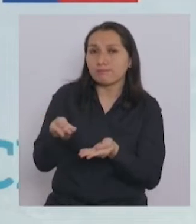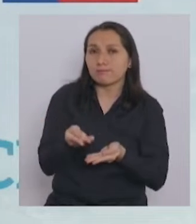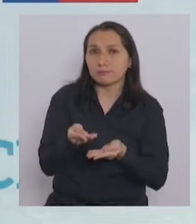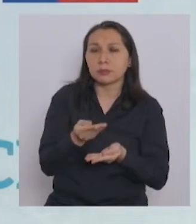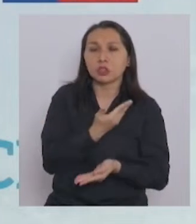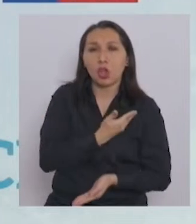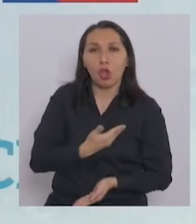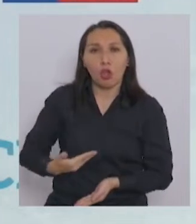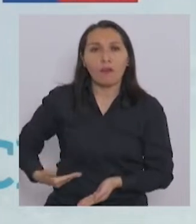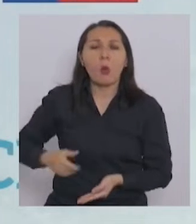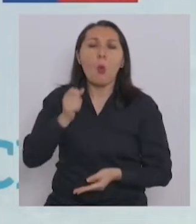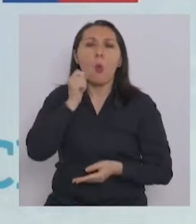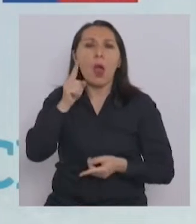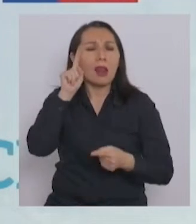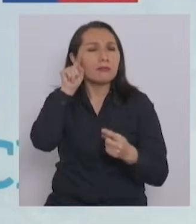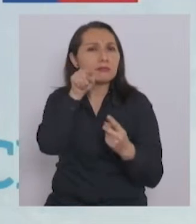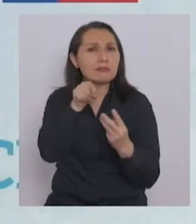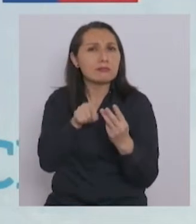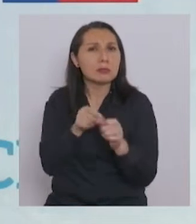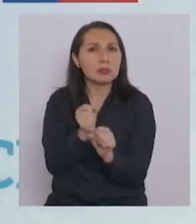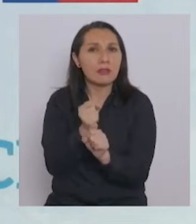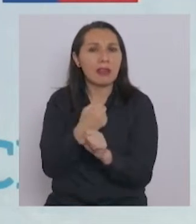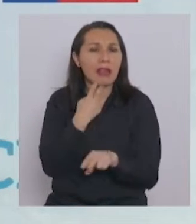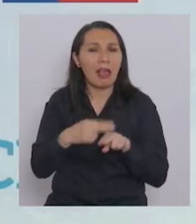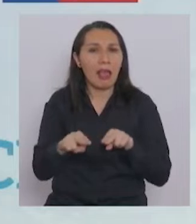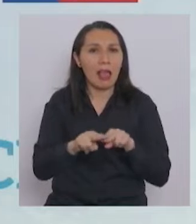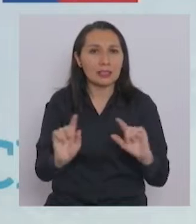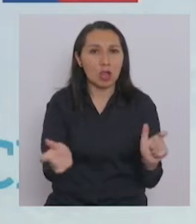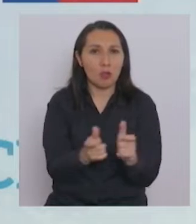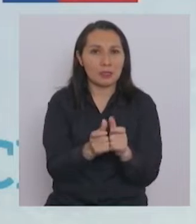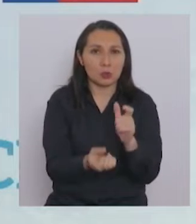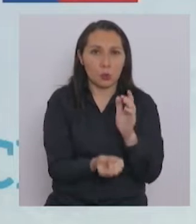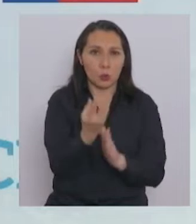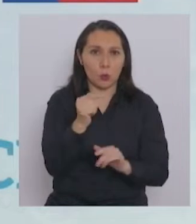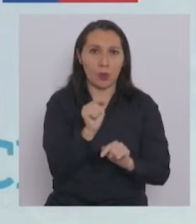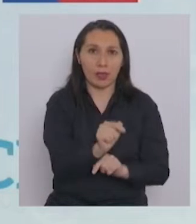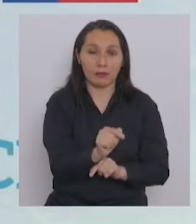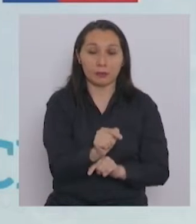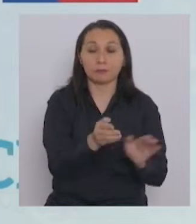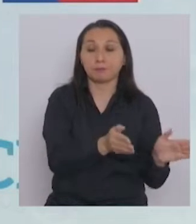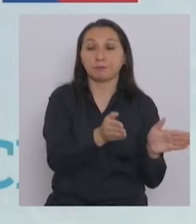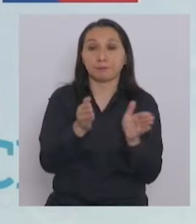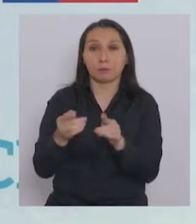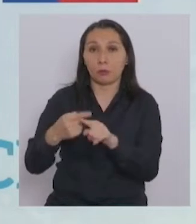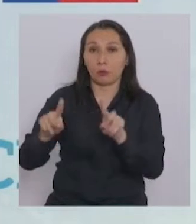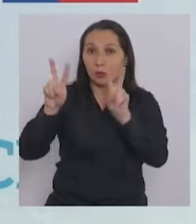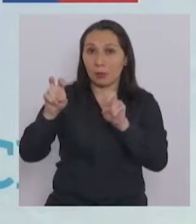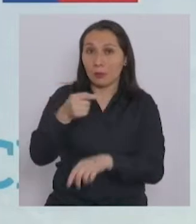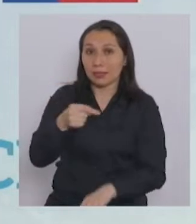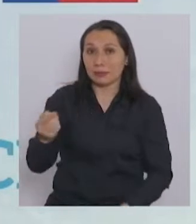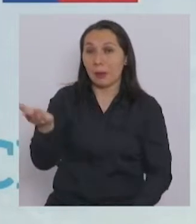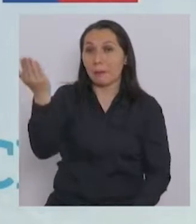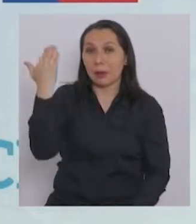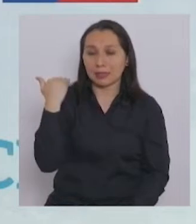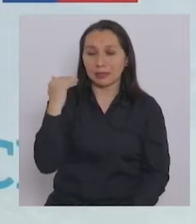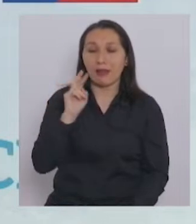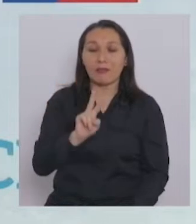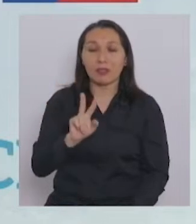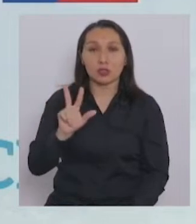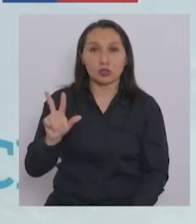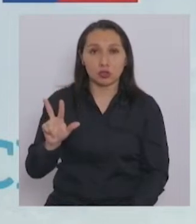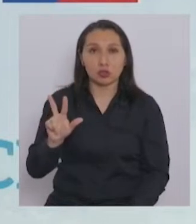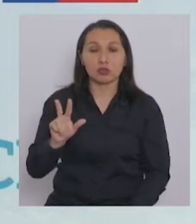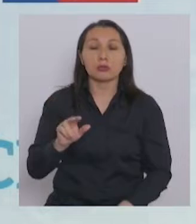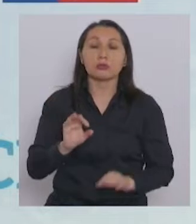los principales lineamientos hacia el trabajo de la Comisión. En otro tema, desde la semana pasada, 28 de